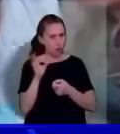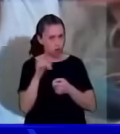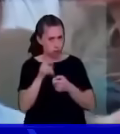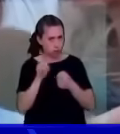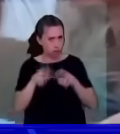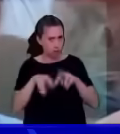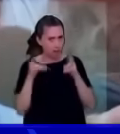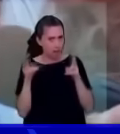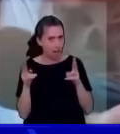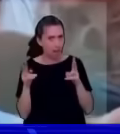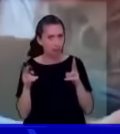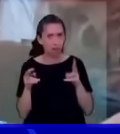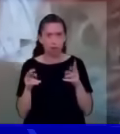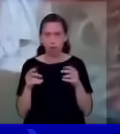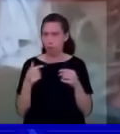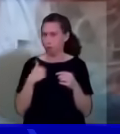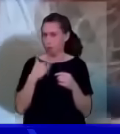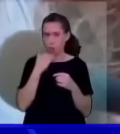investigado?